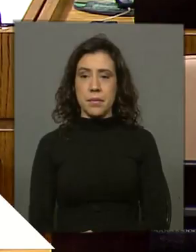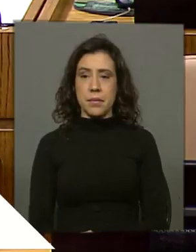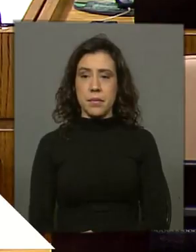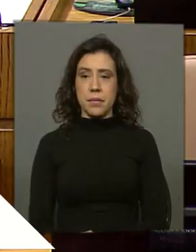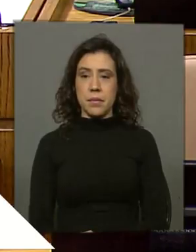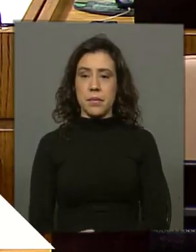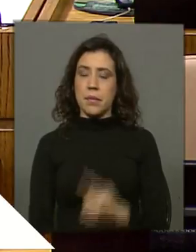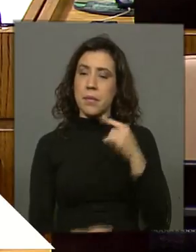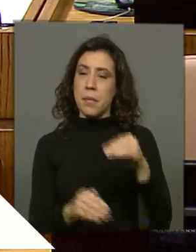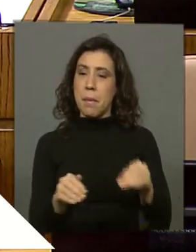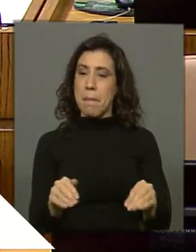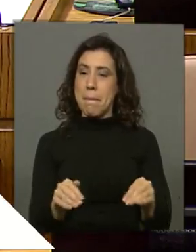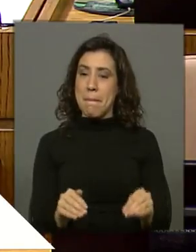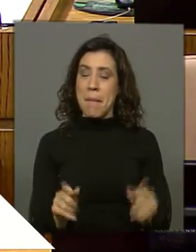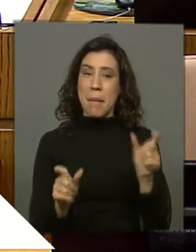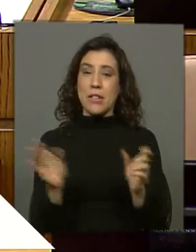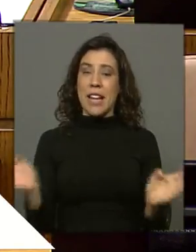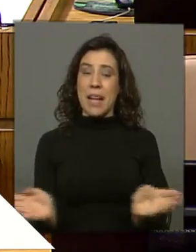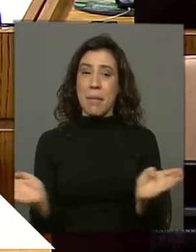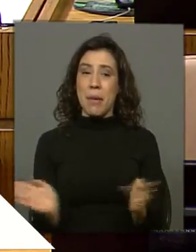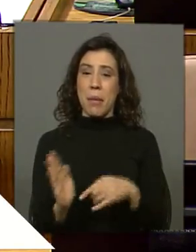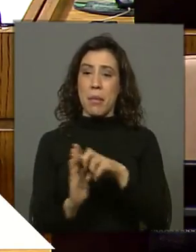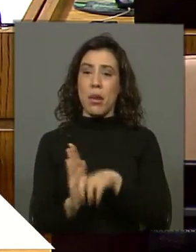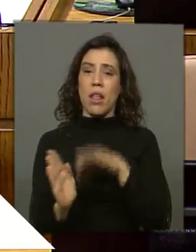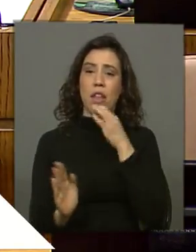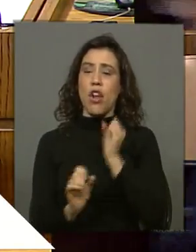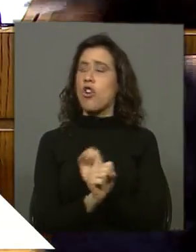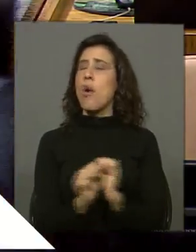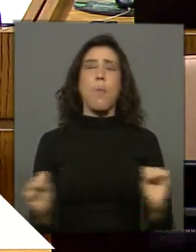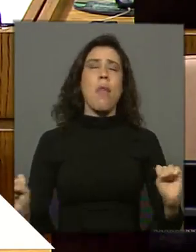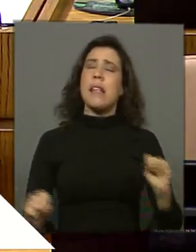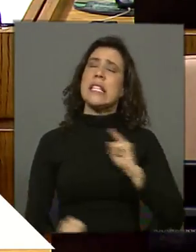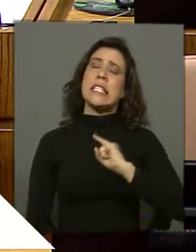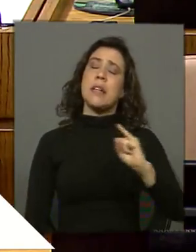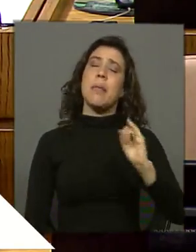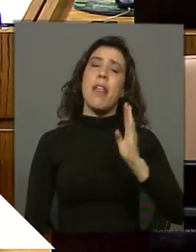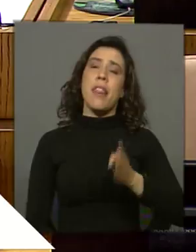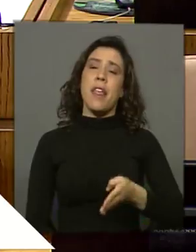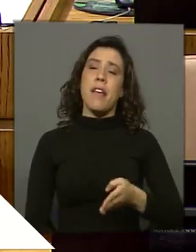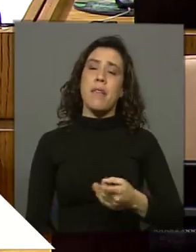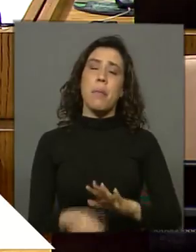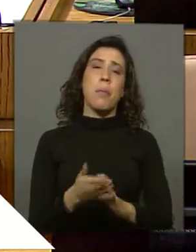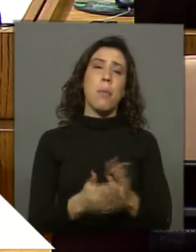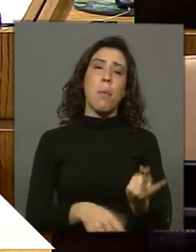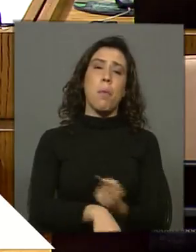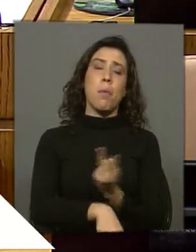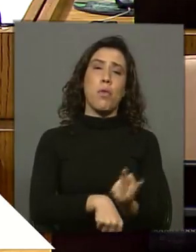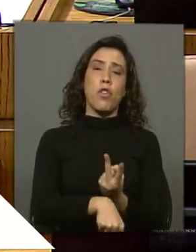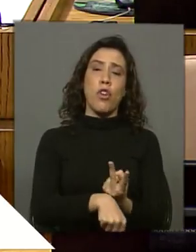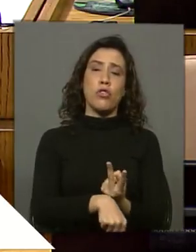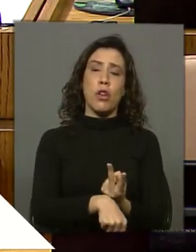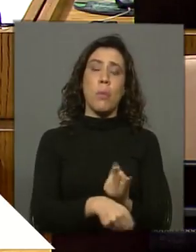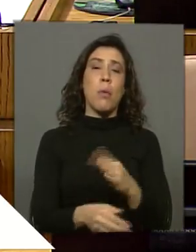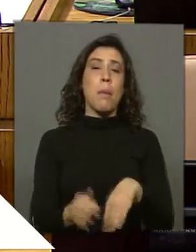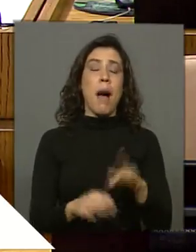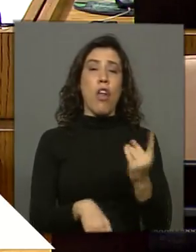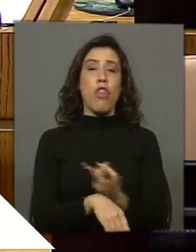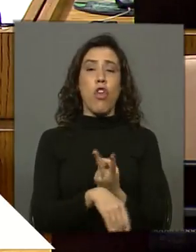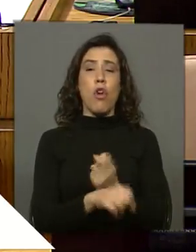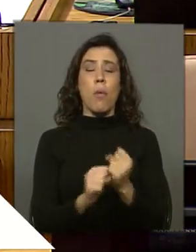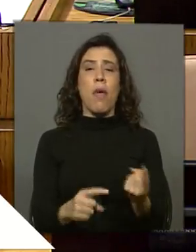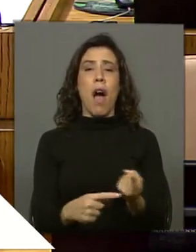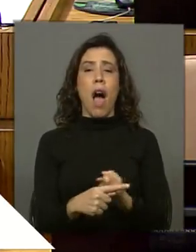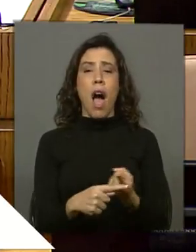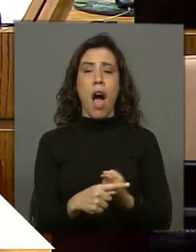pero los mismos impulsores del proyecto dijeron no, no puede ser por siempre tiene que ser por dos horas porque si es más de dos horas se presta para